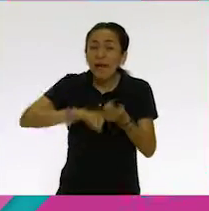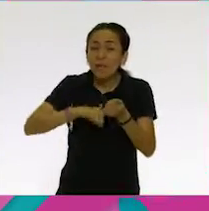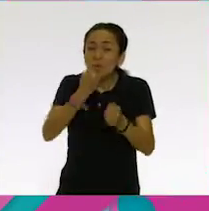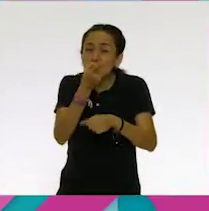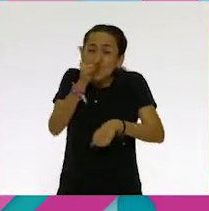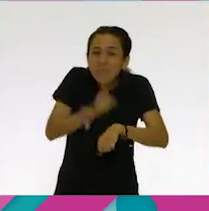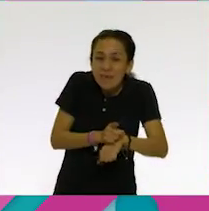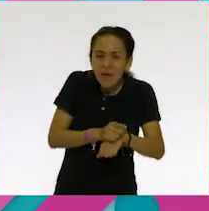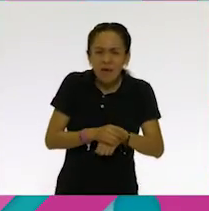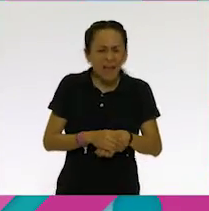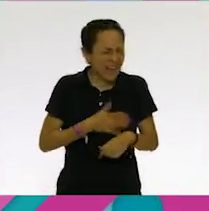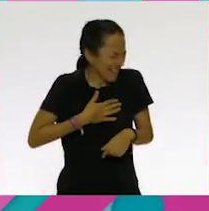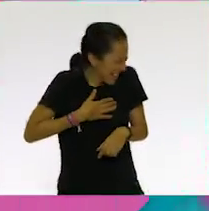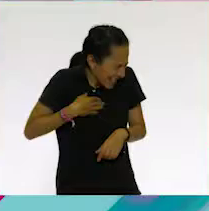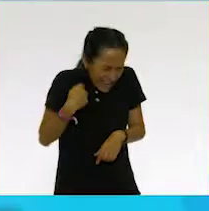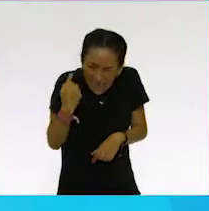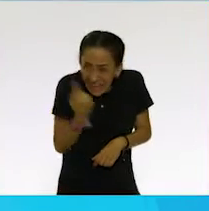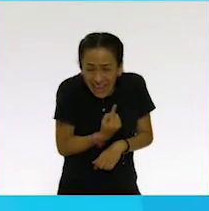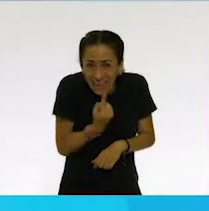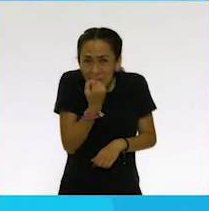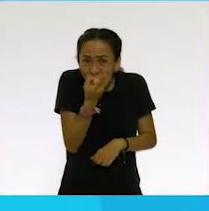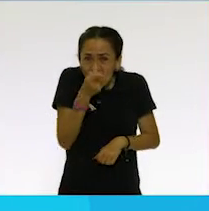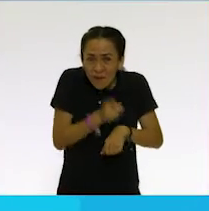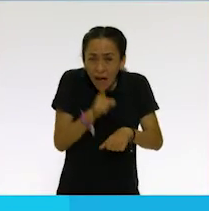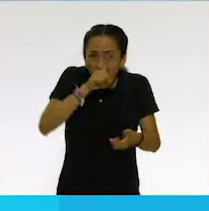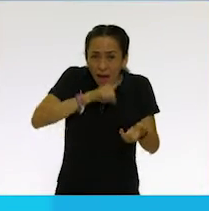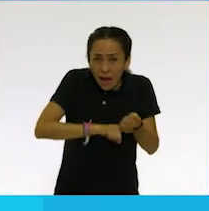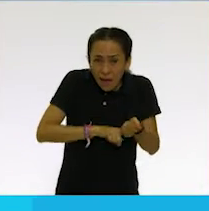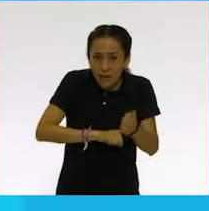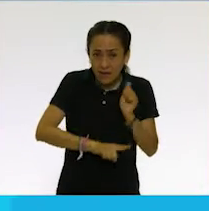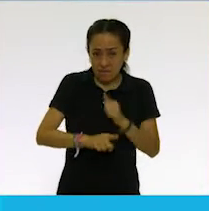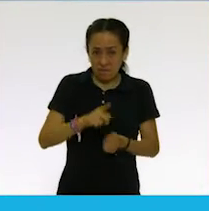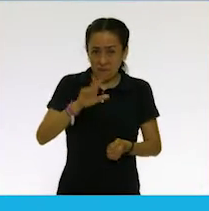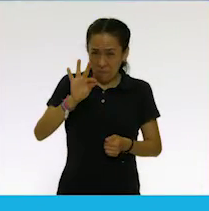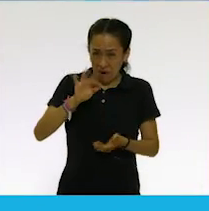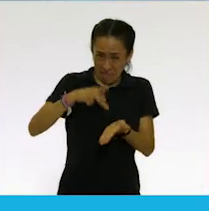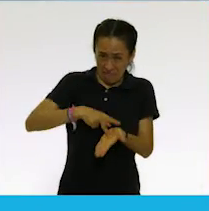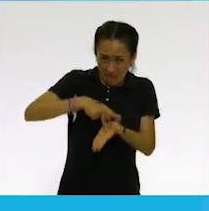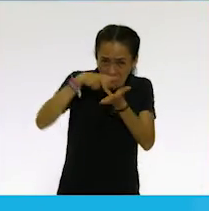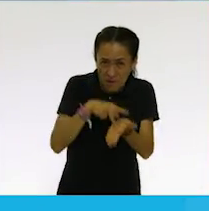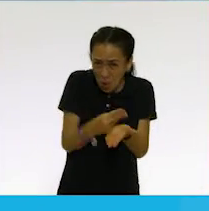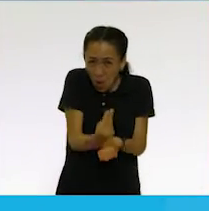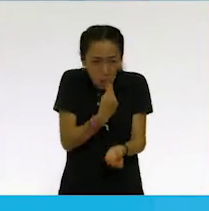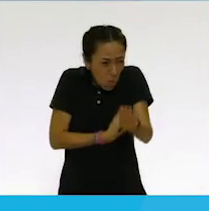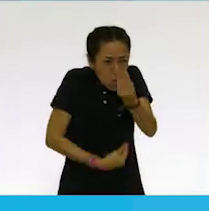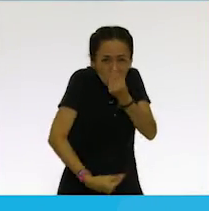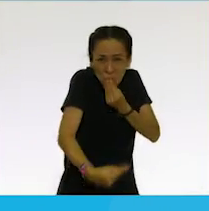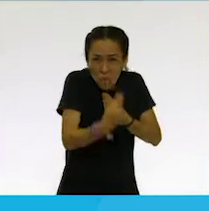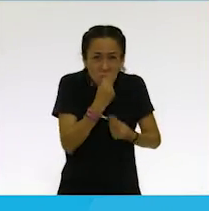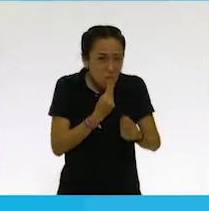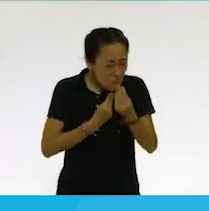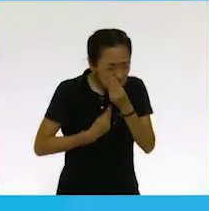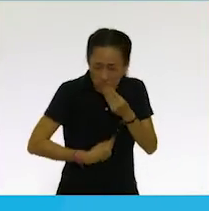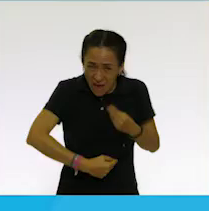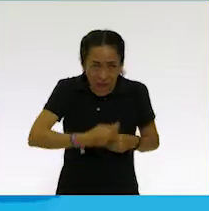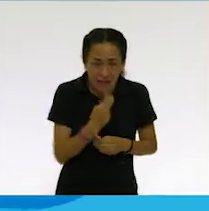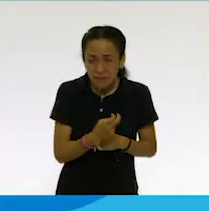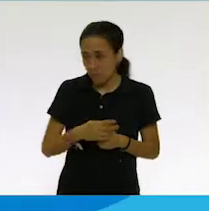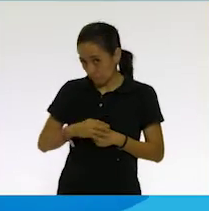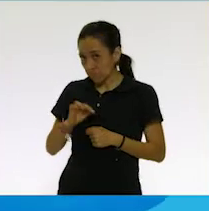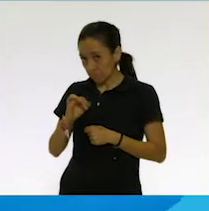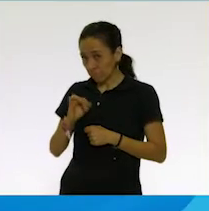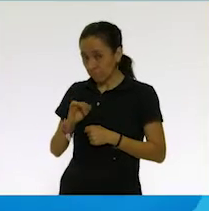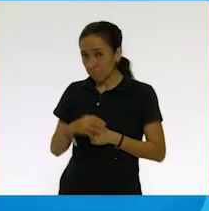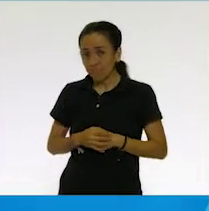¿40 kilos de comida por día? Así es. ¡Qué barbaridad! Oye, pero mencionaste una palabra que me parece